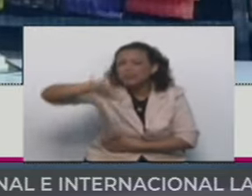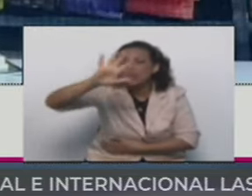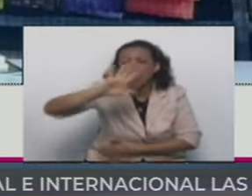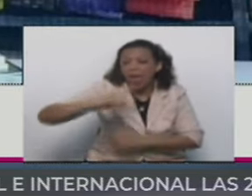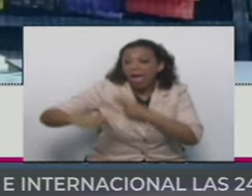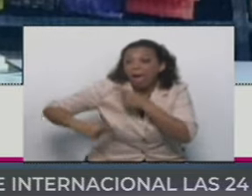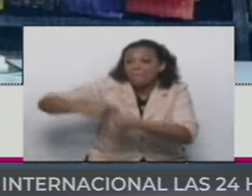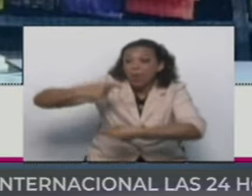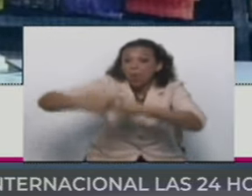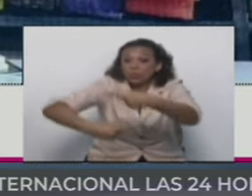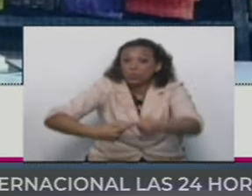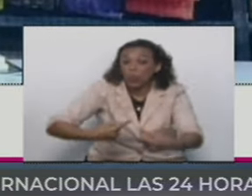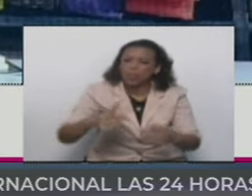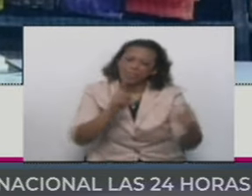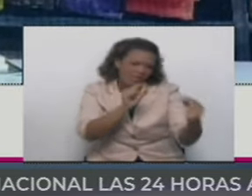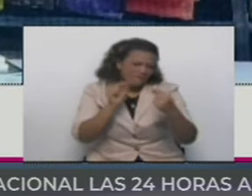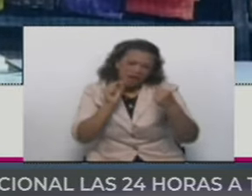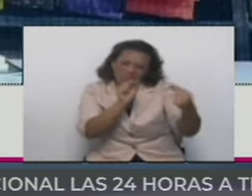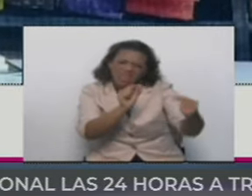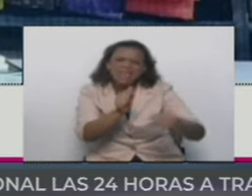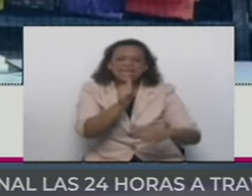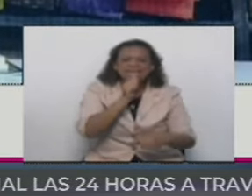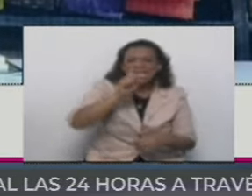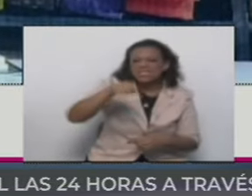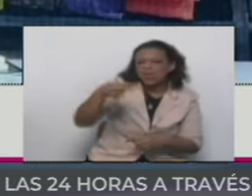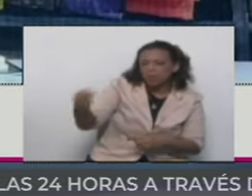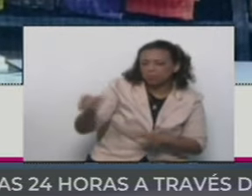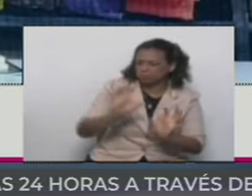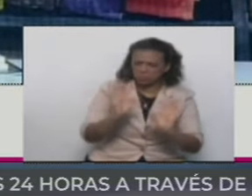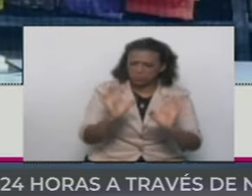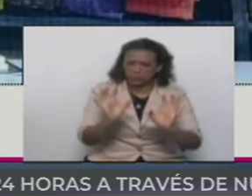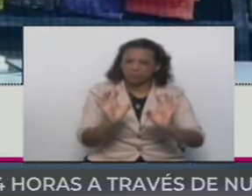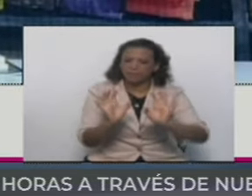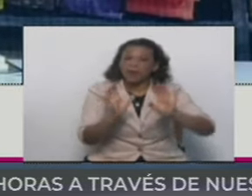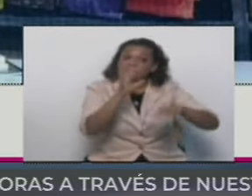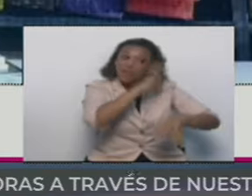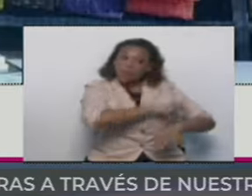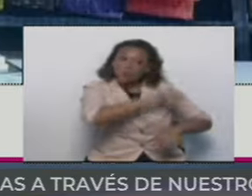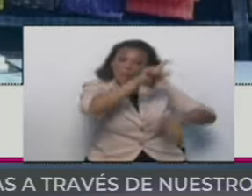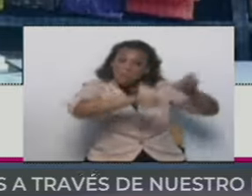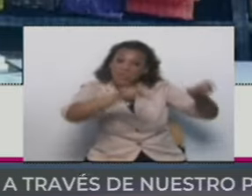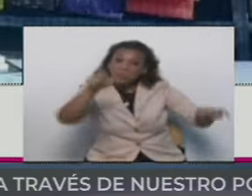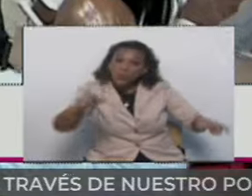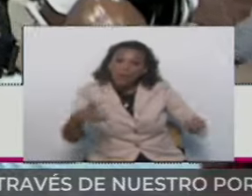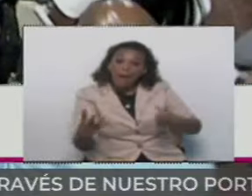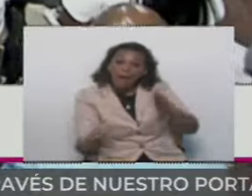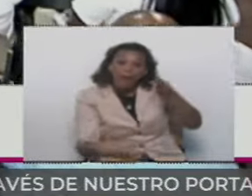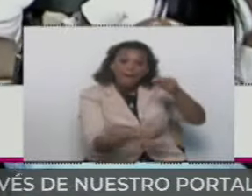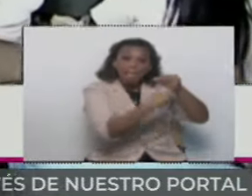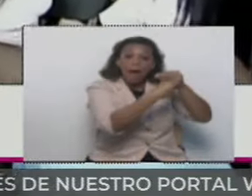Para no ponernos a debatir sobre eso. Y la sociedad humana fue la agregación